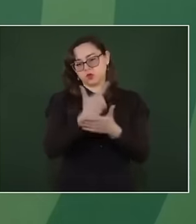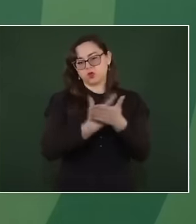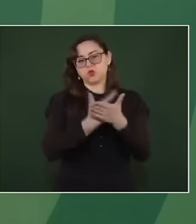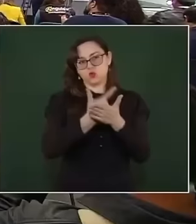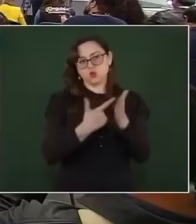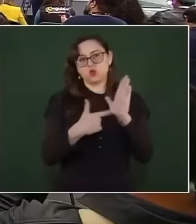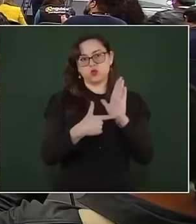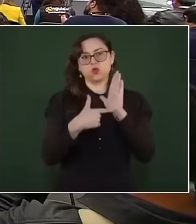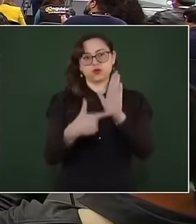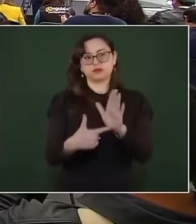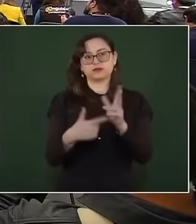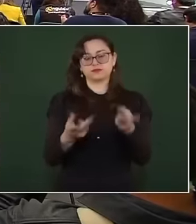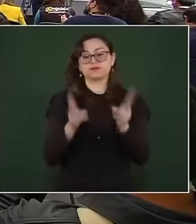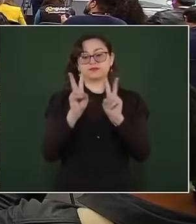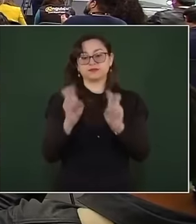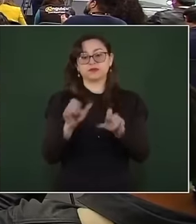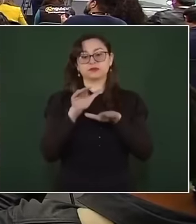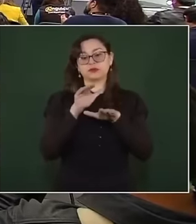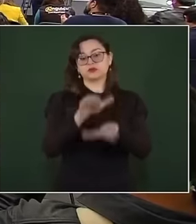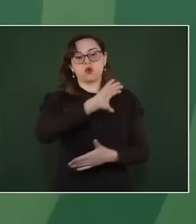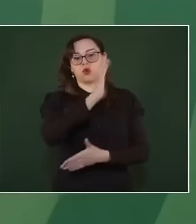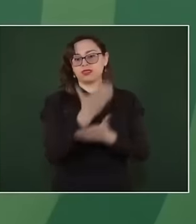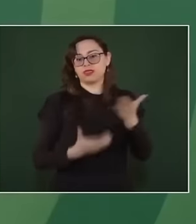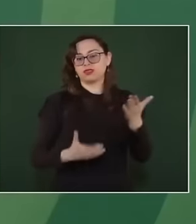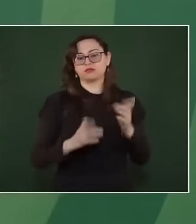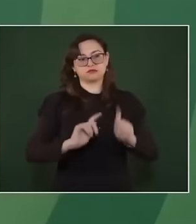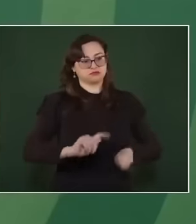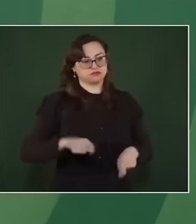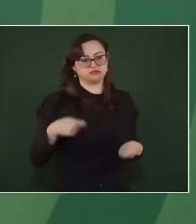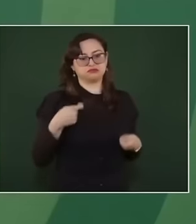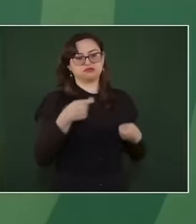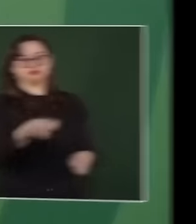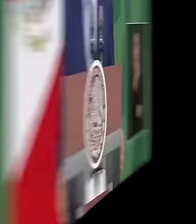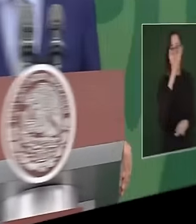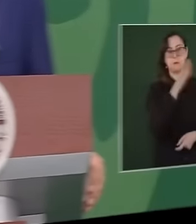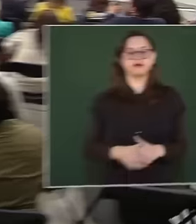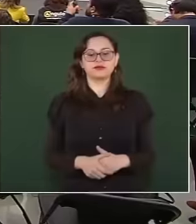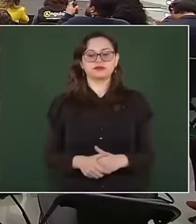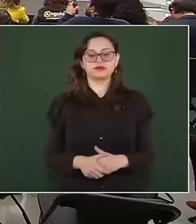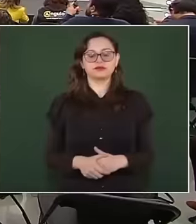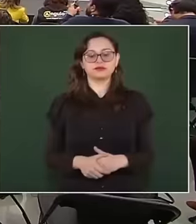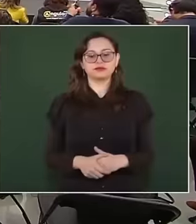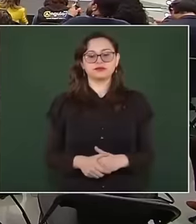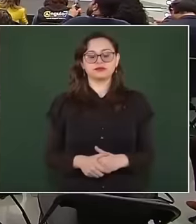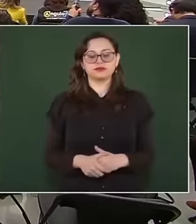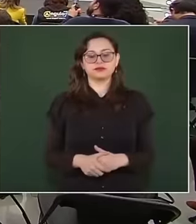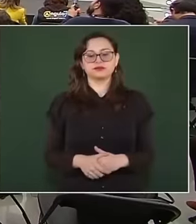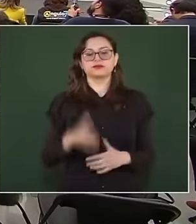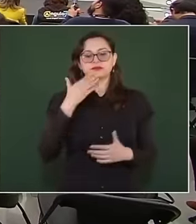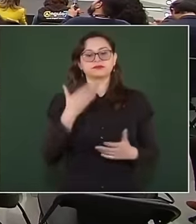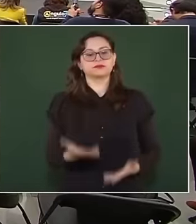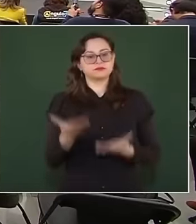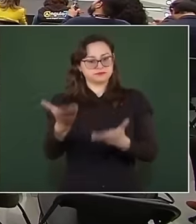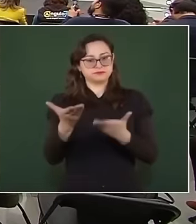asignaciones directas sin licitaciones Entonces vamos a dar a conocer bienvenidos a las